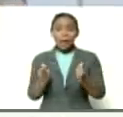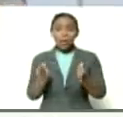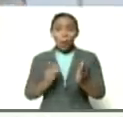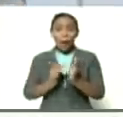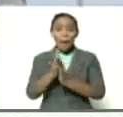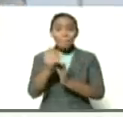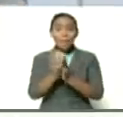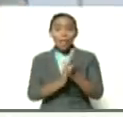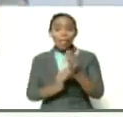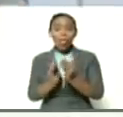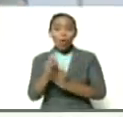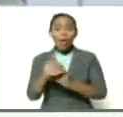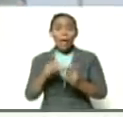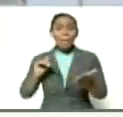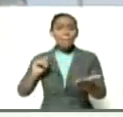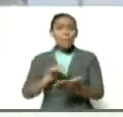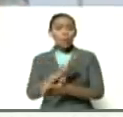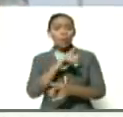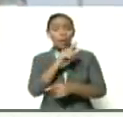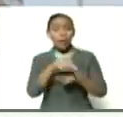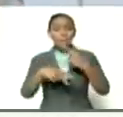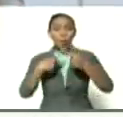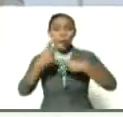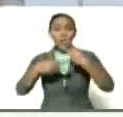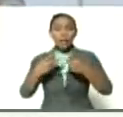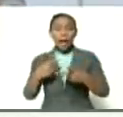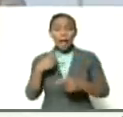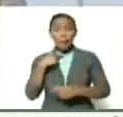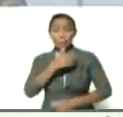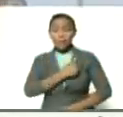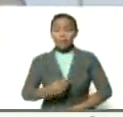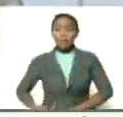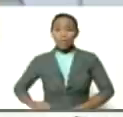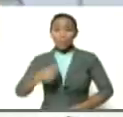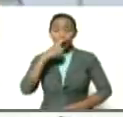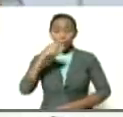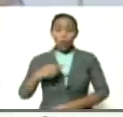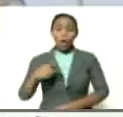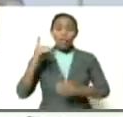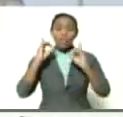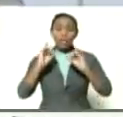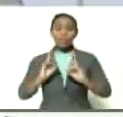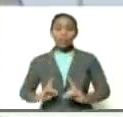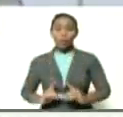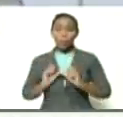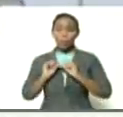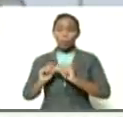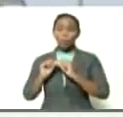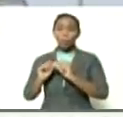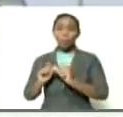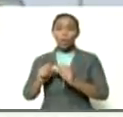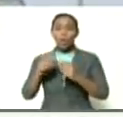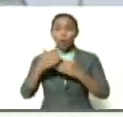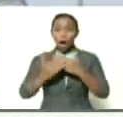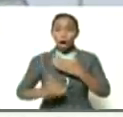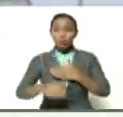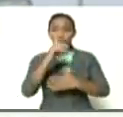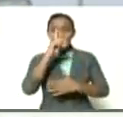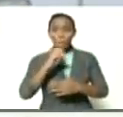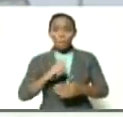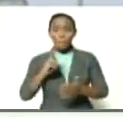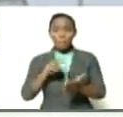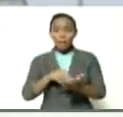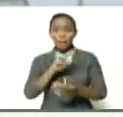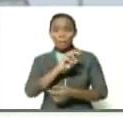emprendedores que han tenido un impulso con estas políticas y que el presidente Nicolás Maduro ha decidido mantenerlas durante el año 2021